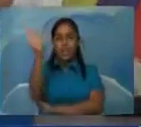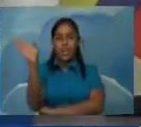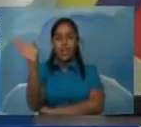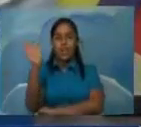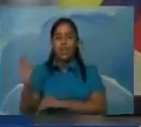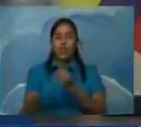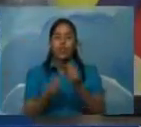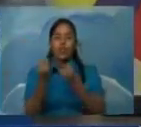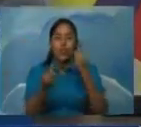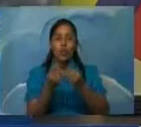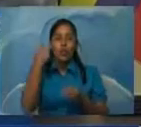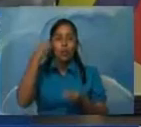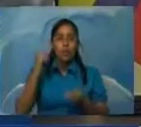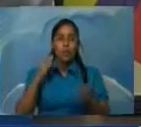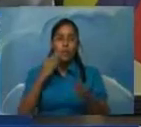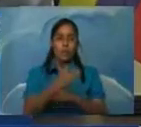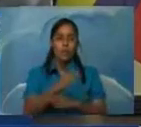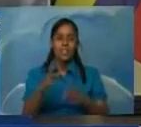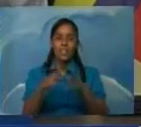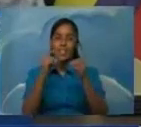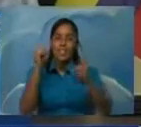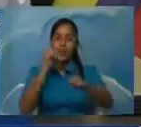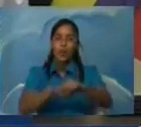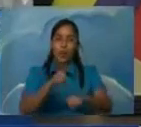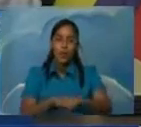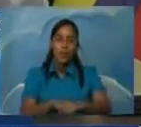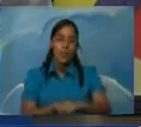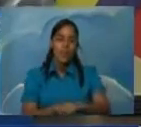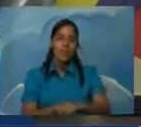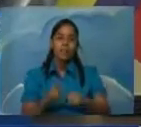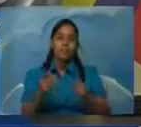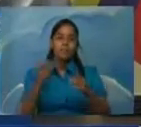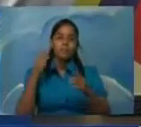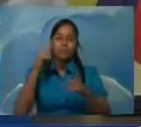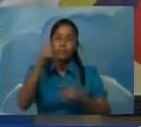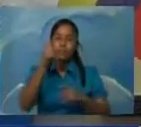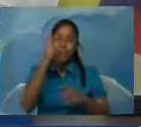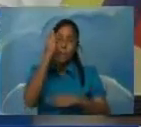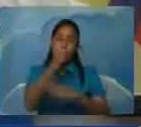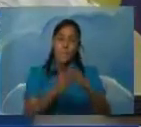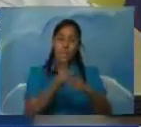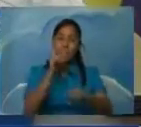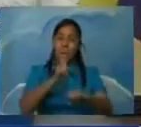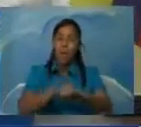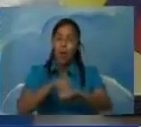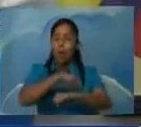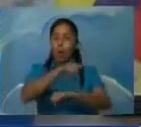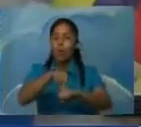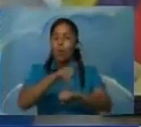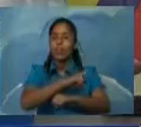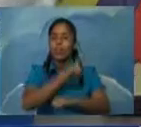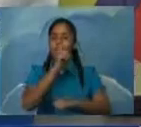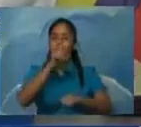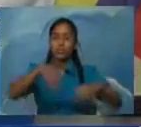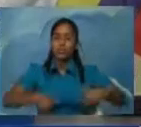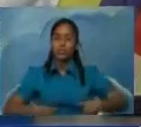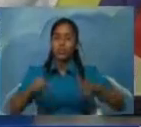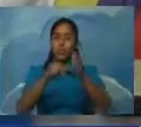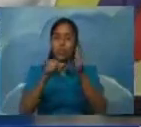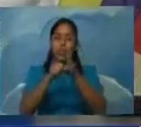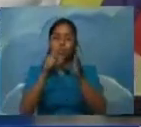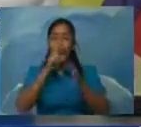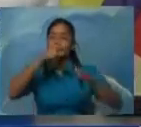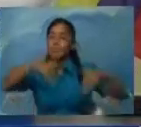como por media hora. Oiga, media hora de silencio, donde no se oye ni